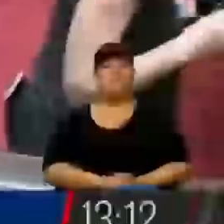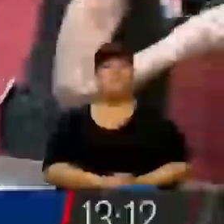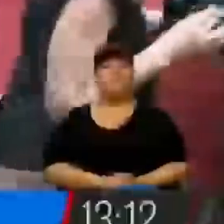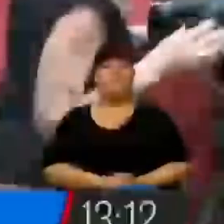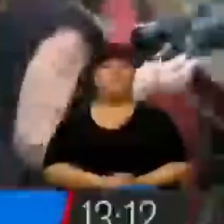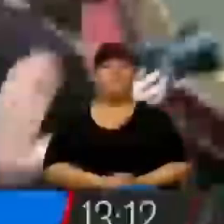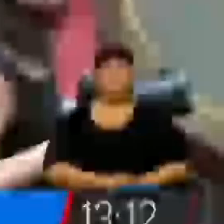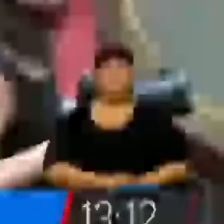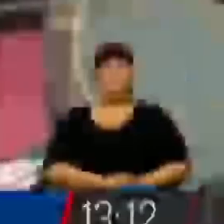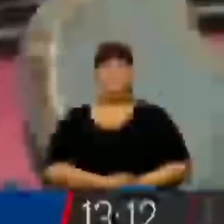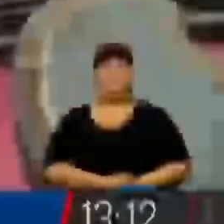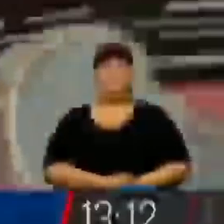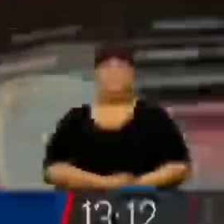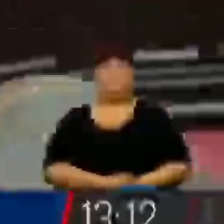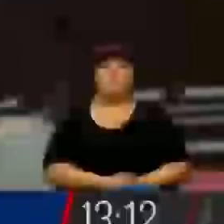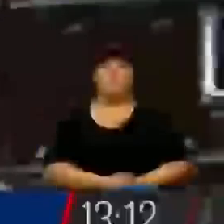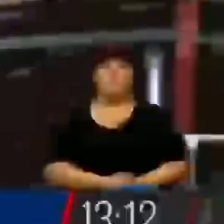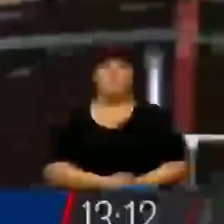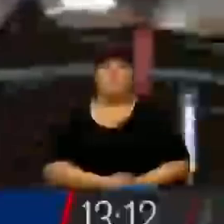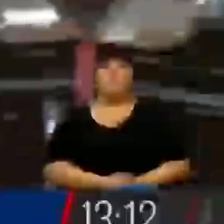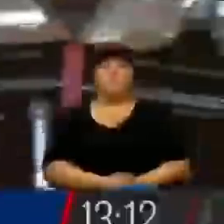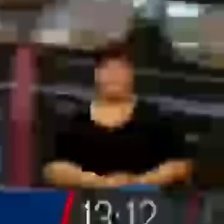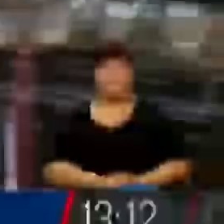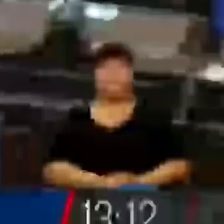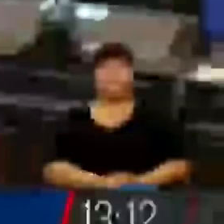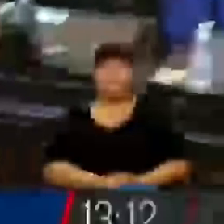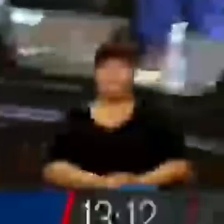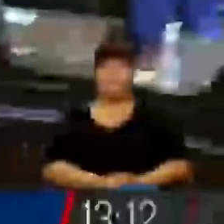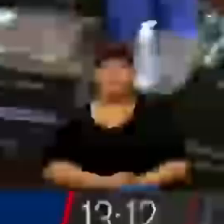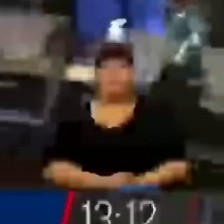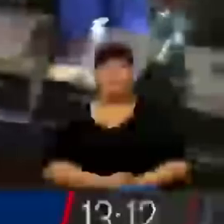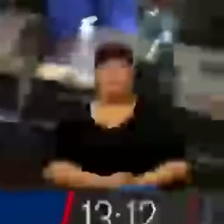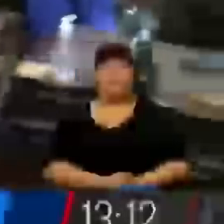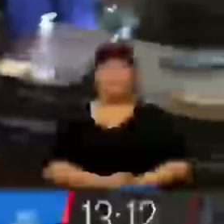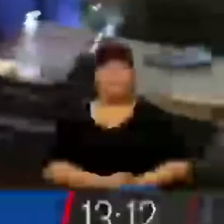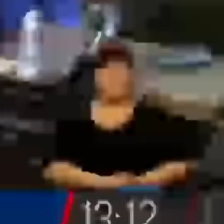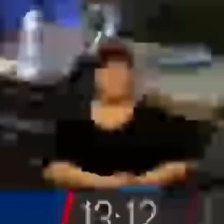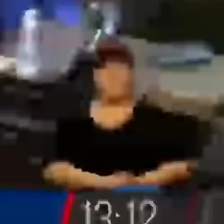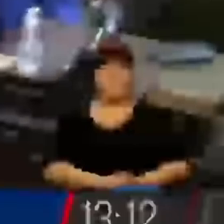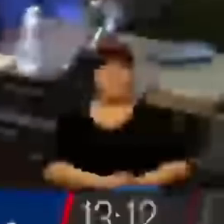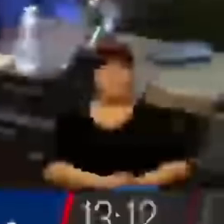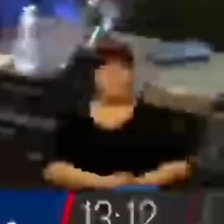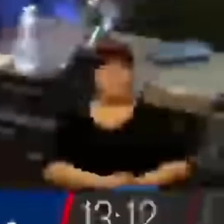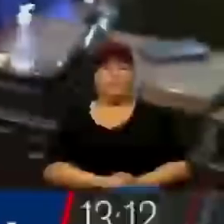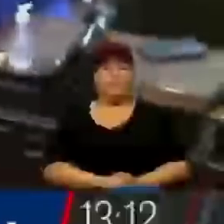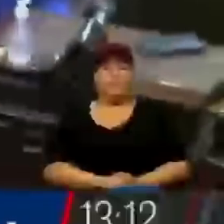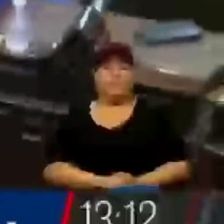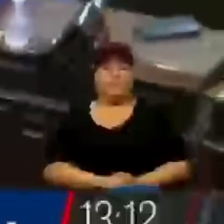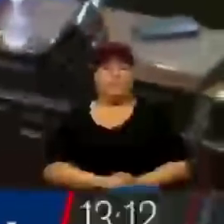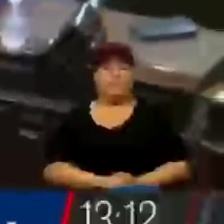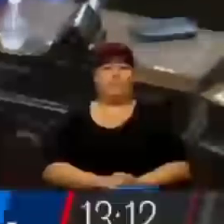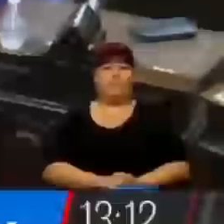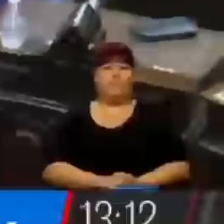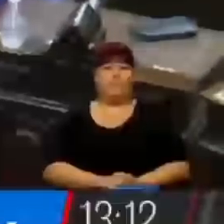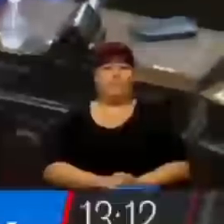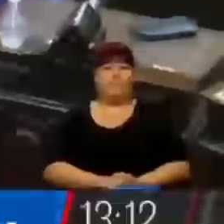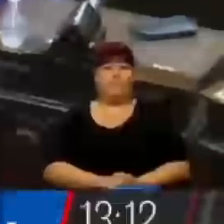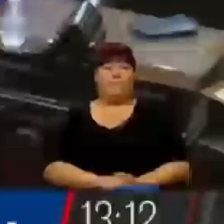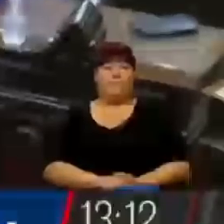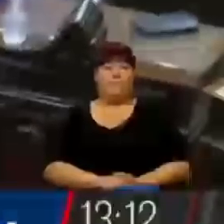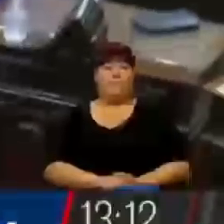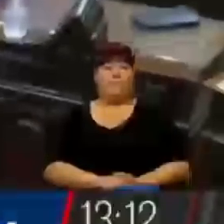Villarruel, que es... la diputada también del Espacio de Libertad que ha entrado en la ciudad de Buenos